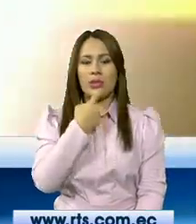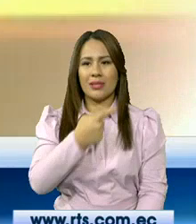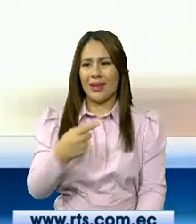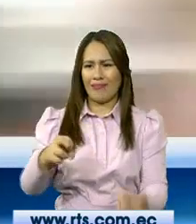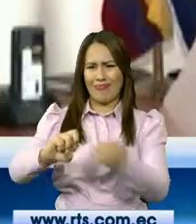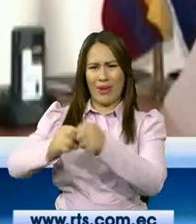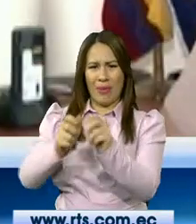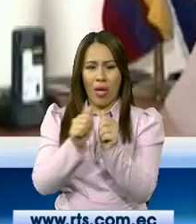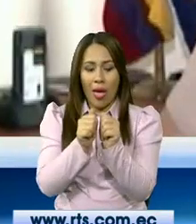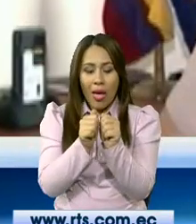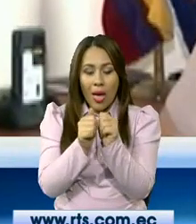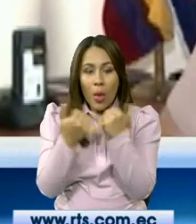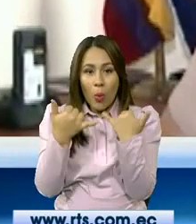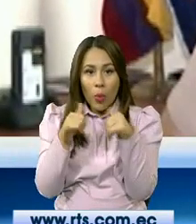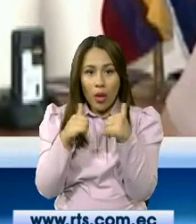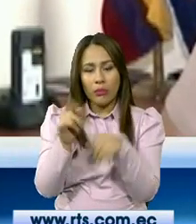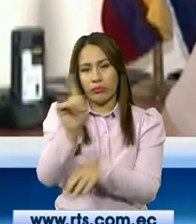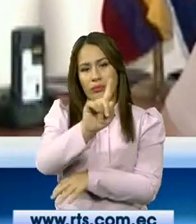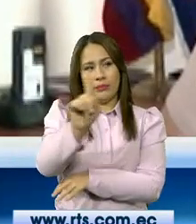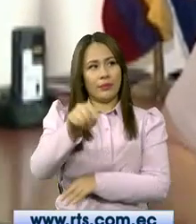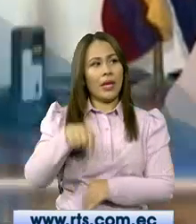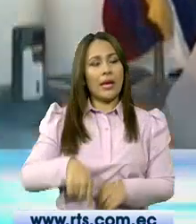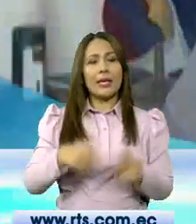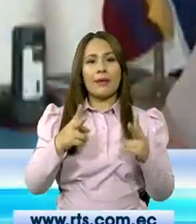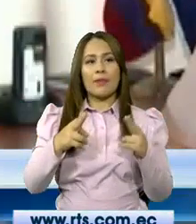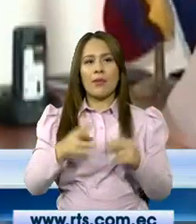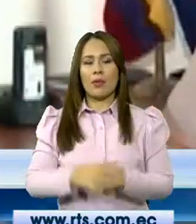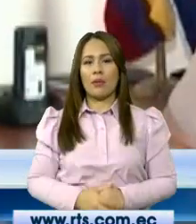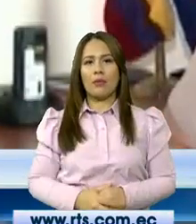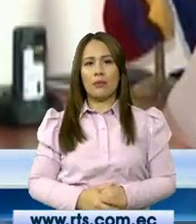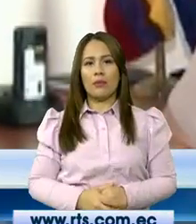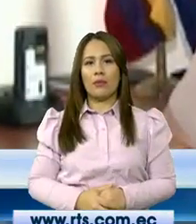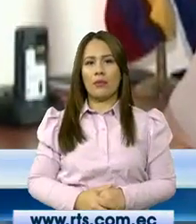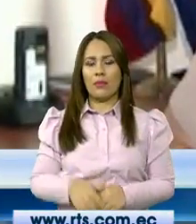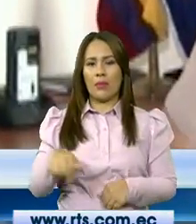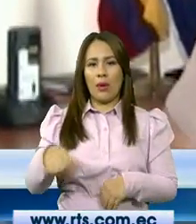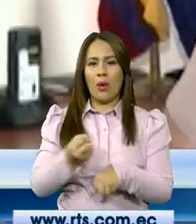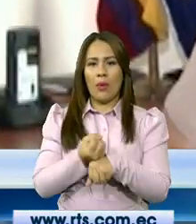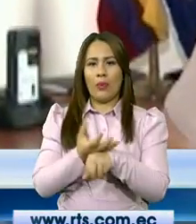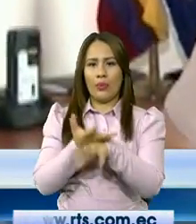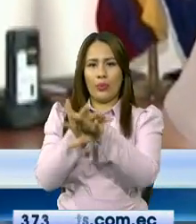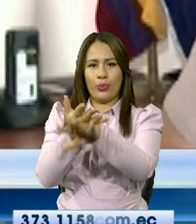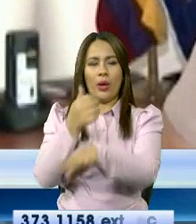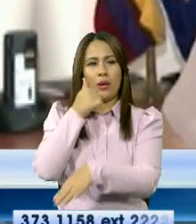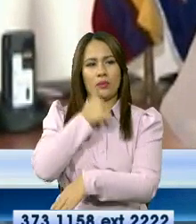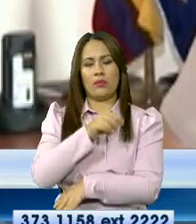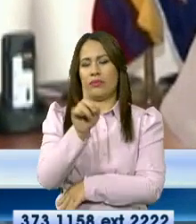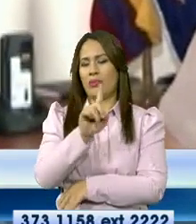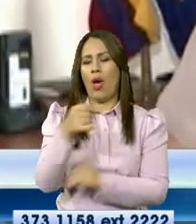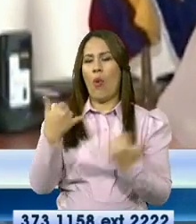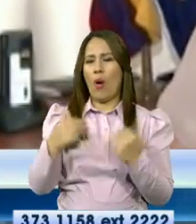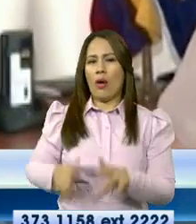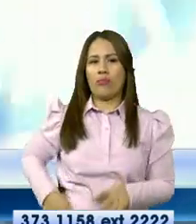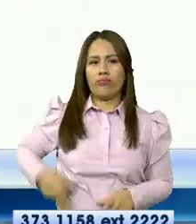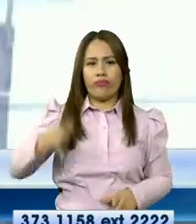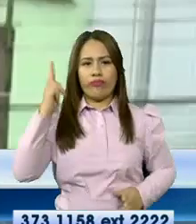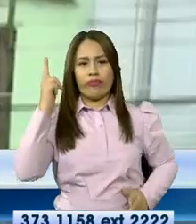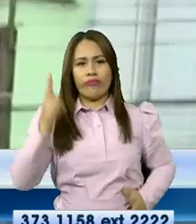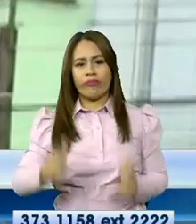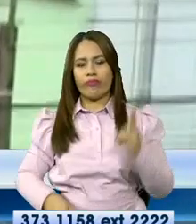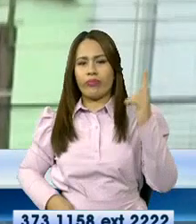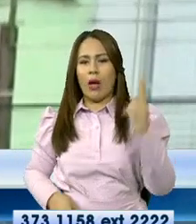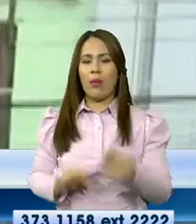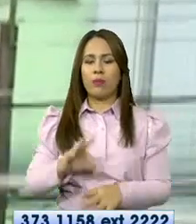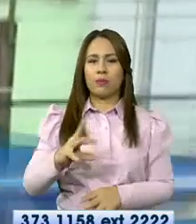alguno. Y determinamos que aquí no se trata de ningún juego de la ballena azul. Habían estado jugando a policías y bandidos.